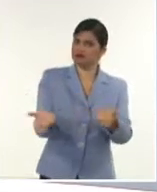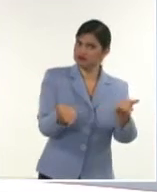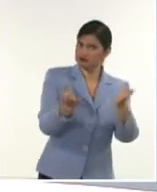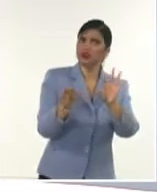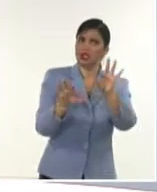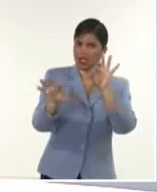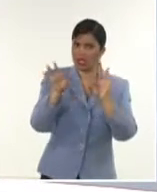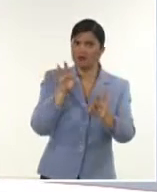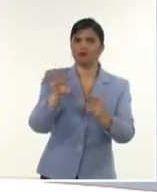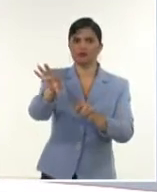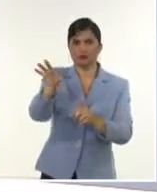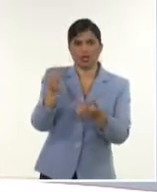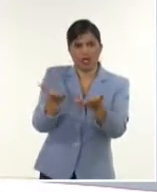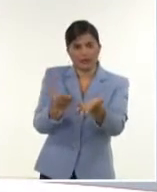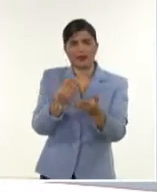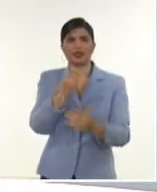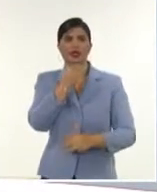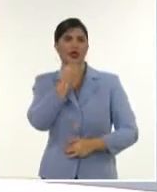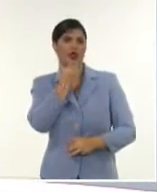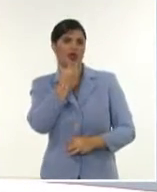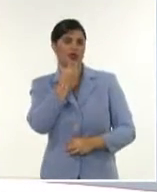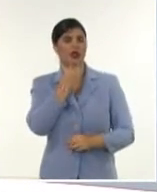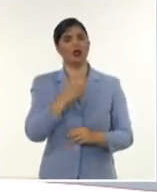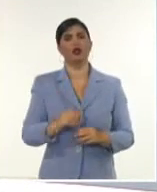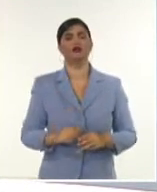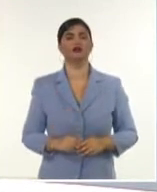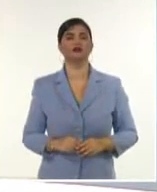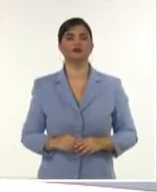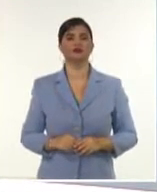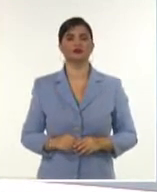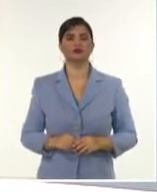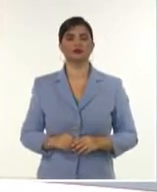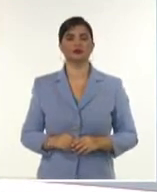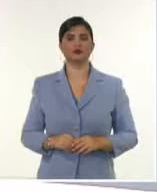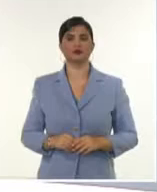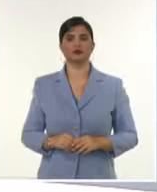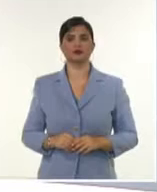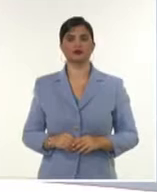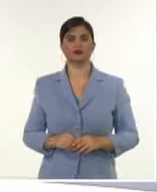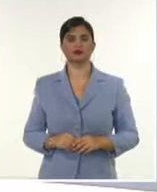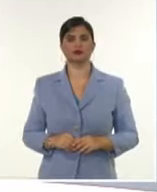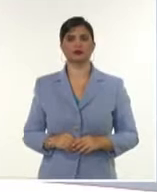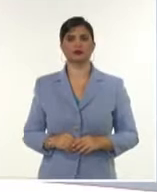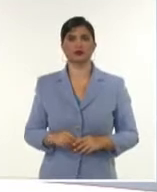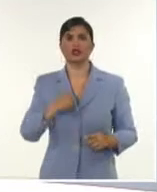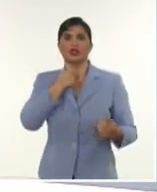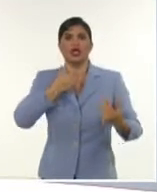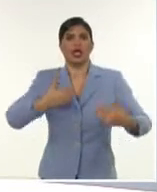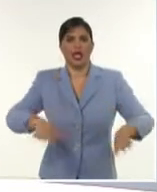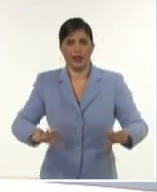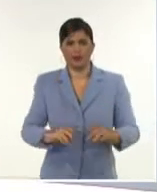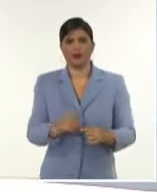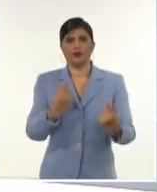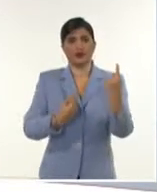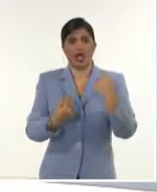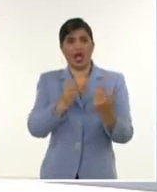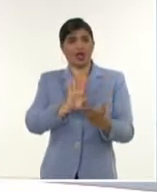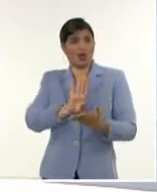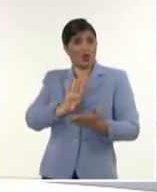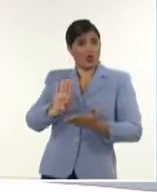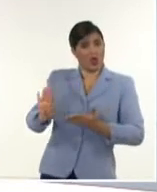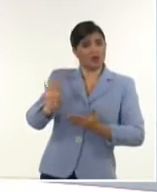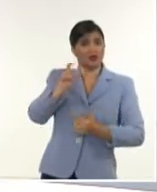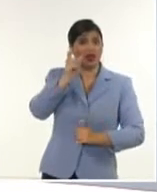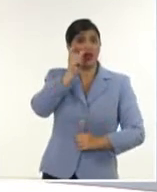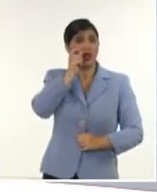y la rusofobia han llegado a niveles exorbitantes. Y cuando por alguna casualidad se ha dado un caso de represalia contra un judío, se habla